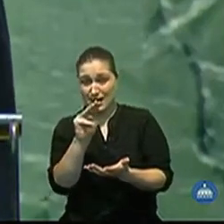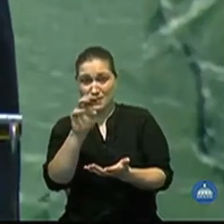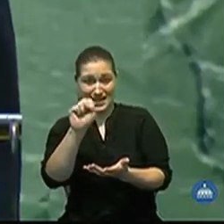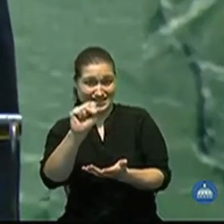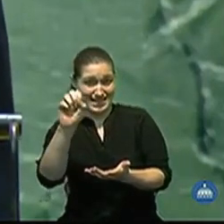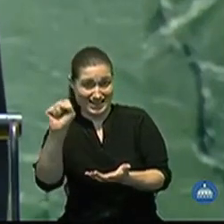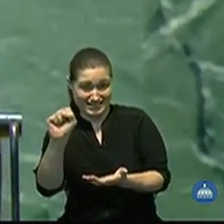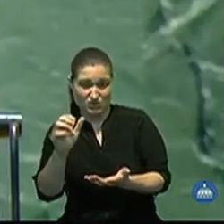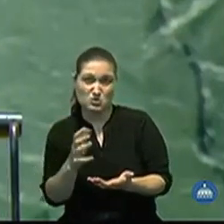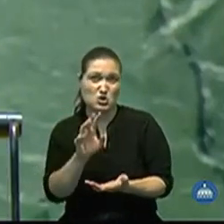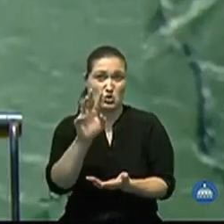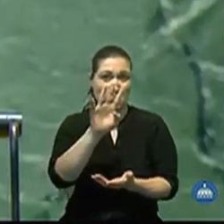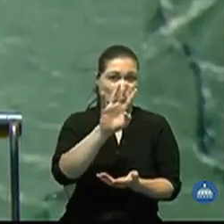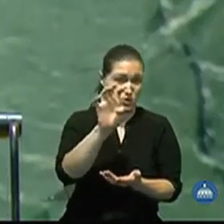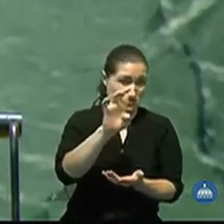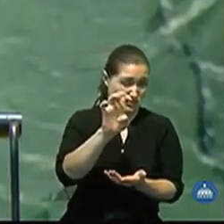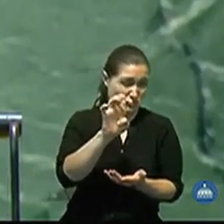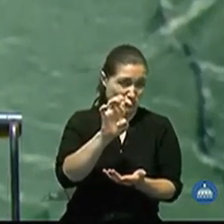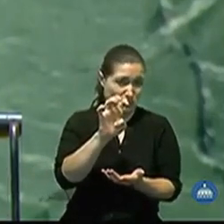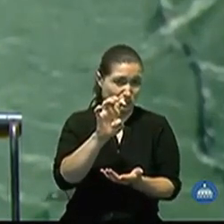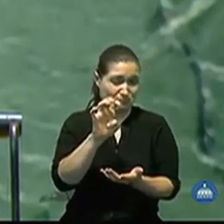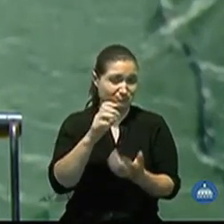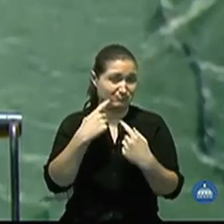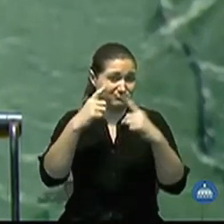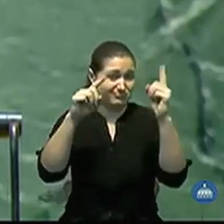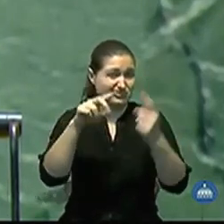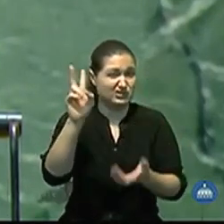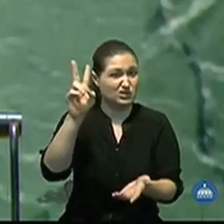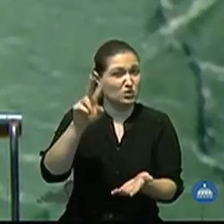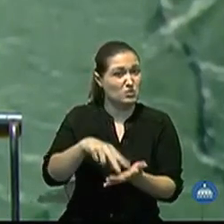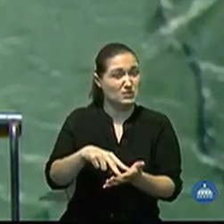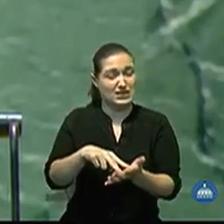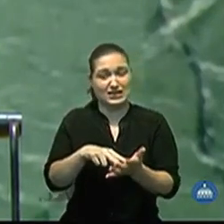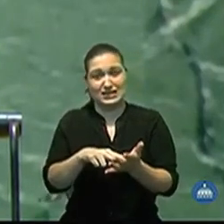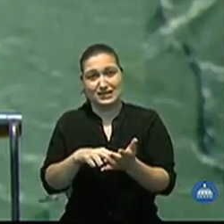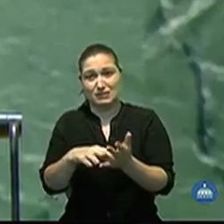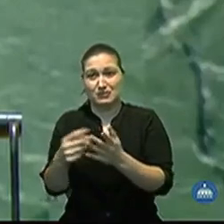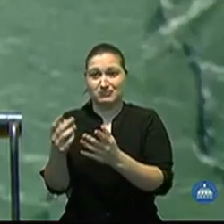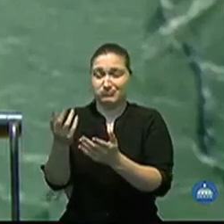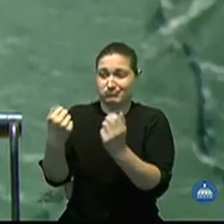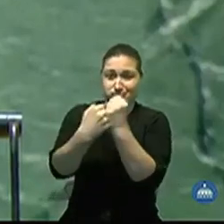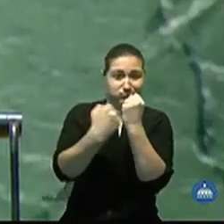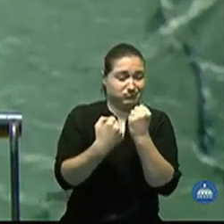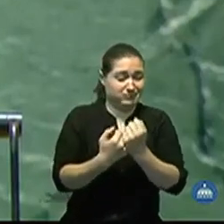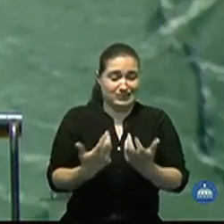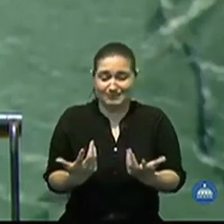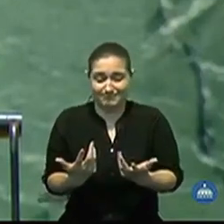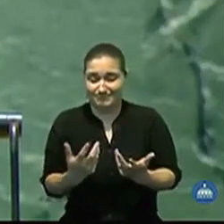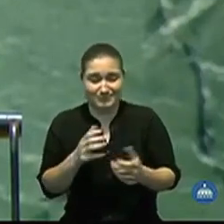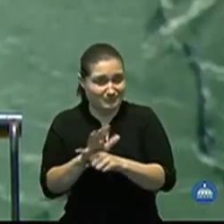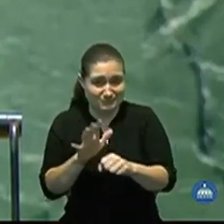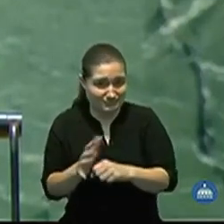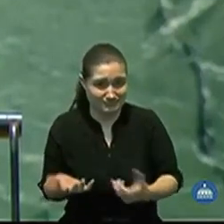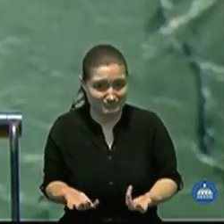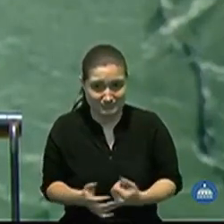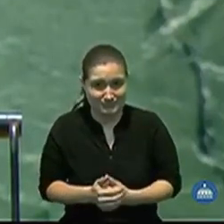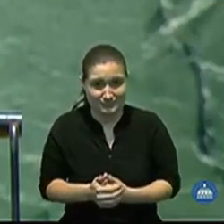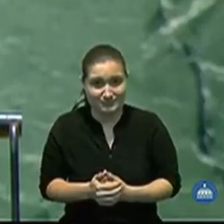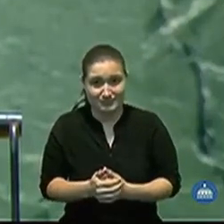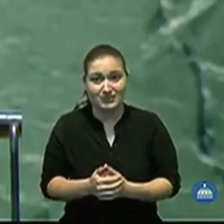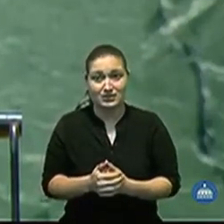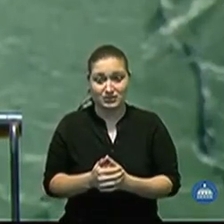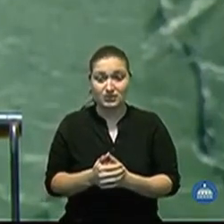un mínimo de 2.000 requeridos para que la fuerza sea efectiva. Sin embargo, hoy día no se han depositado en el Fondo Fiduciario para